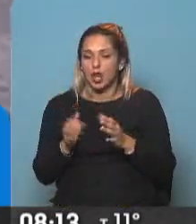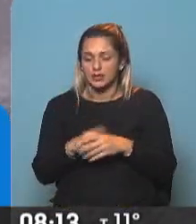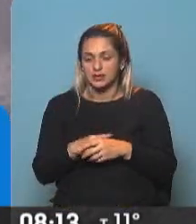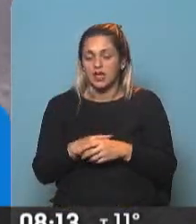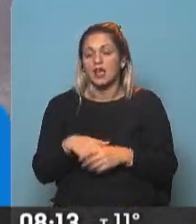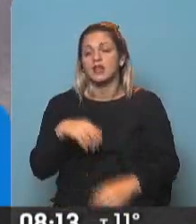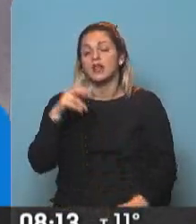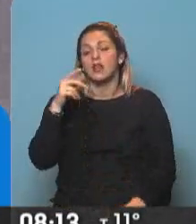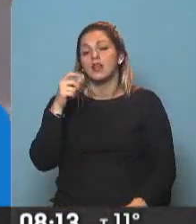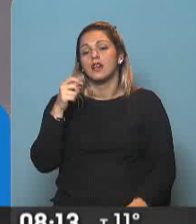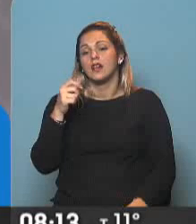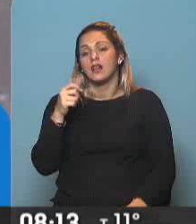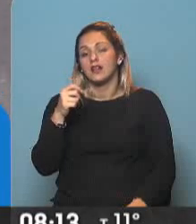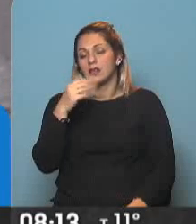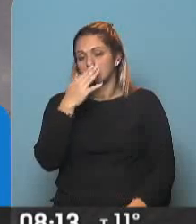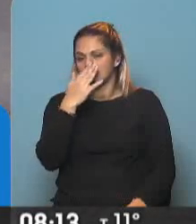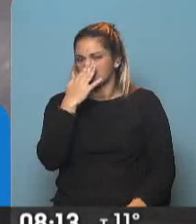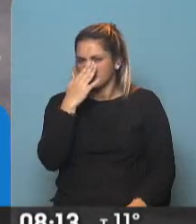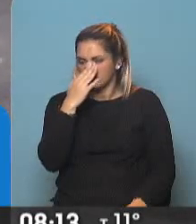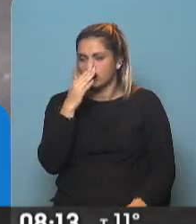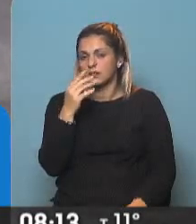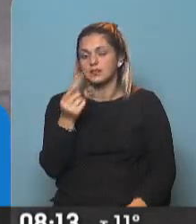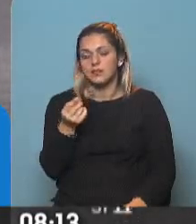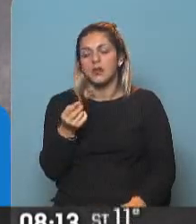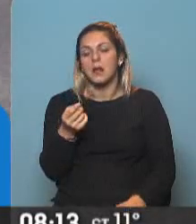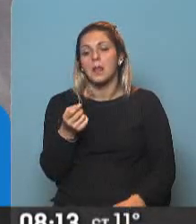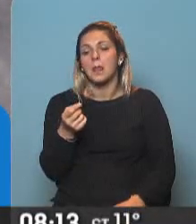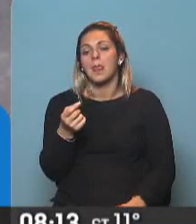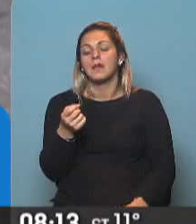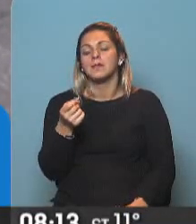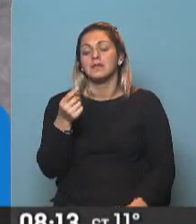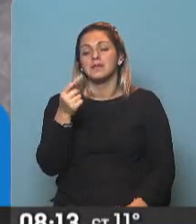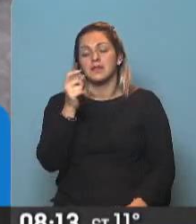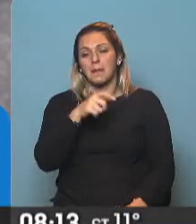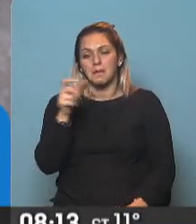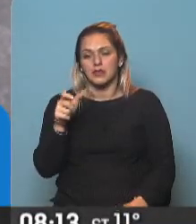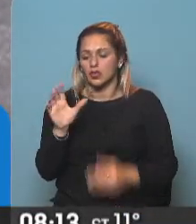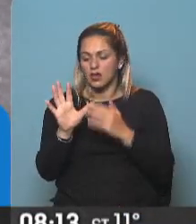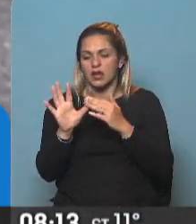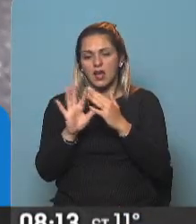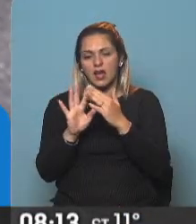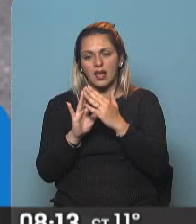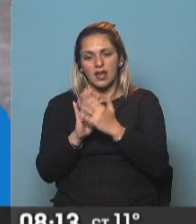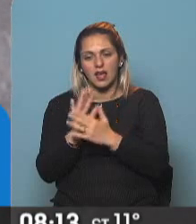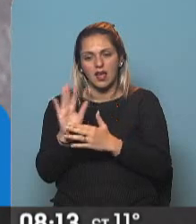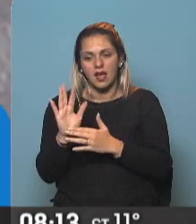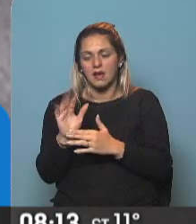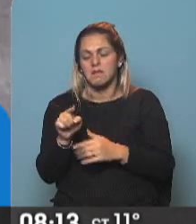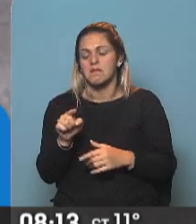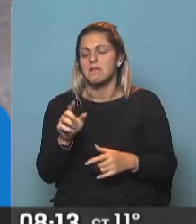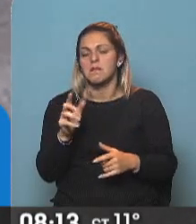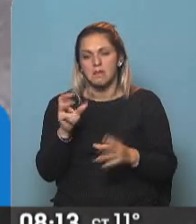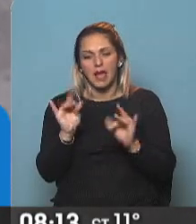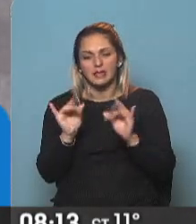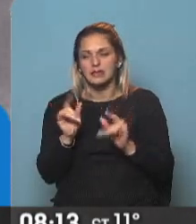atacante había alterado sus dedos en un aparente intento de hacer más difícil su identificación mediante las huellas digitales, pero consiguieron